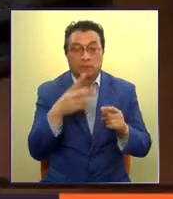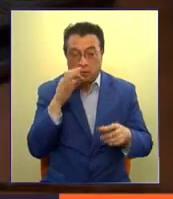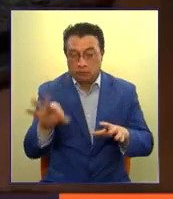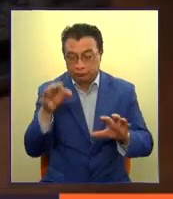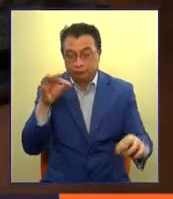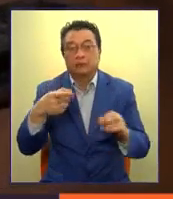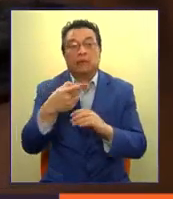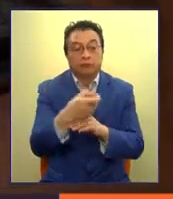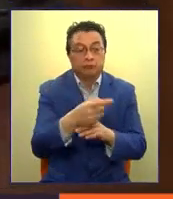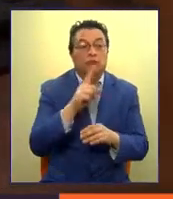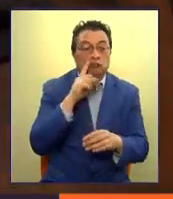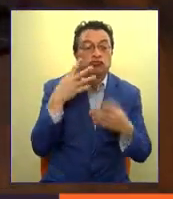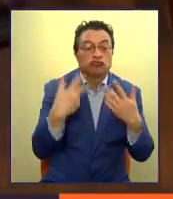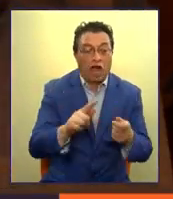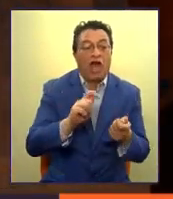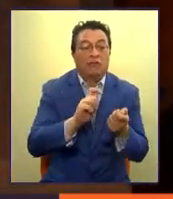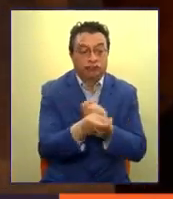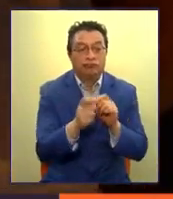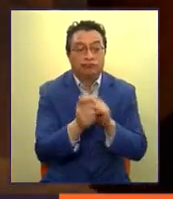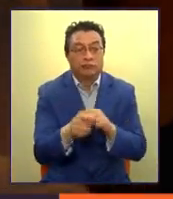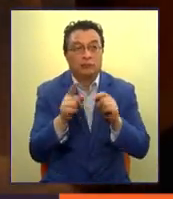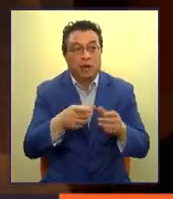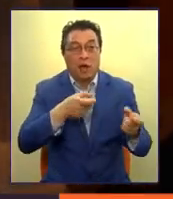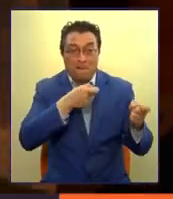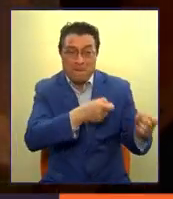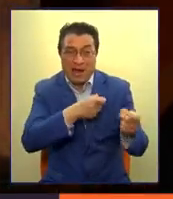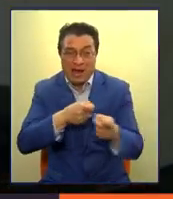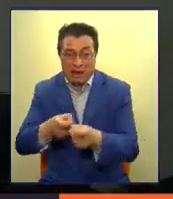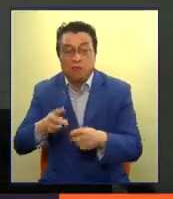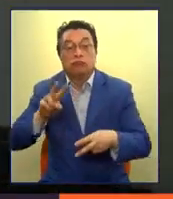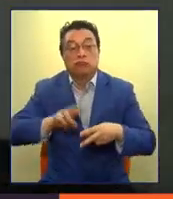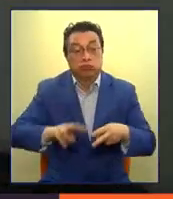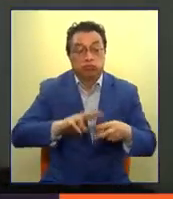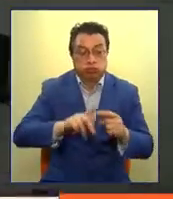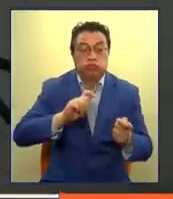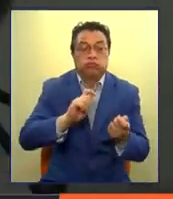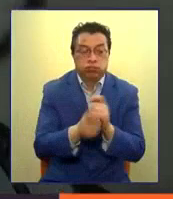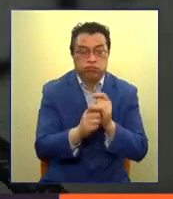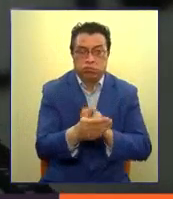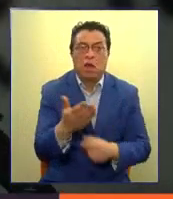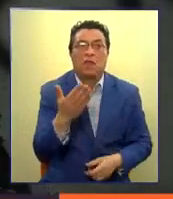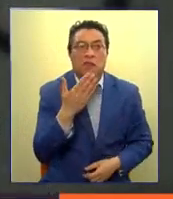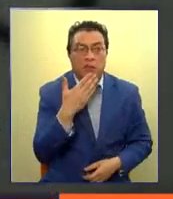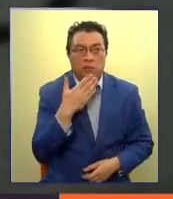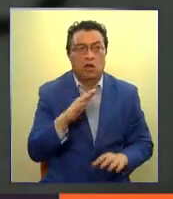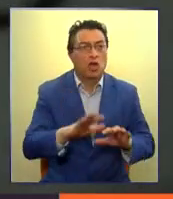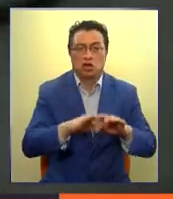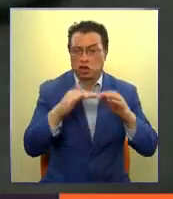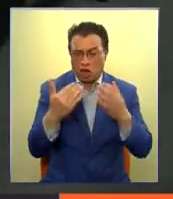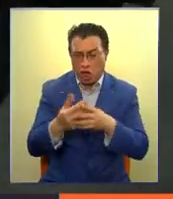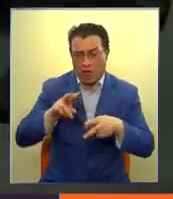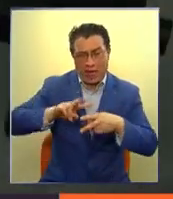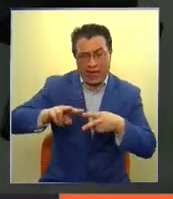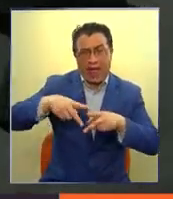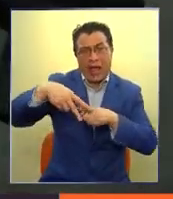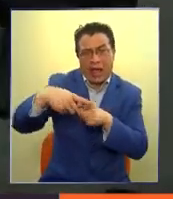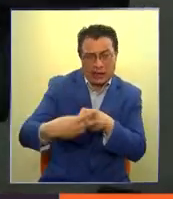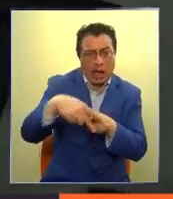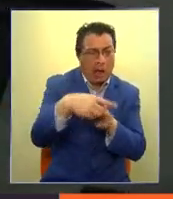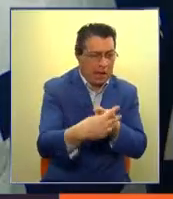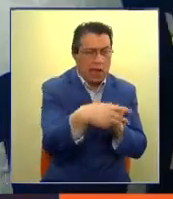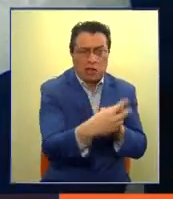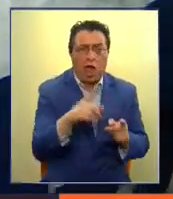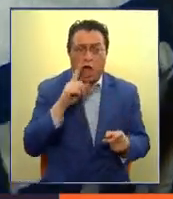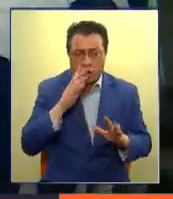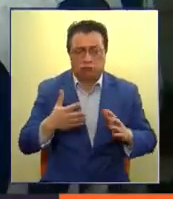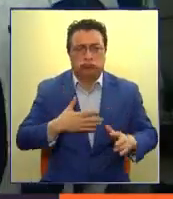y revólveres ya adaptadas, subametralladoras en proceso de transformación. Tenía todas las herramientas que necesitaba para llevar a cabo